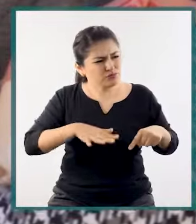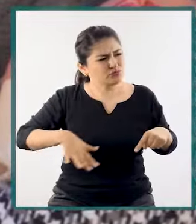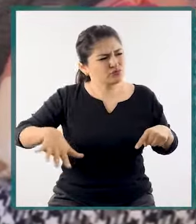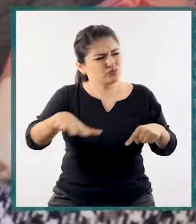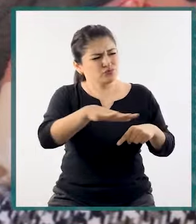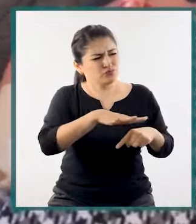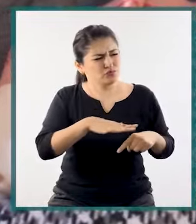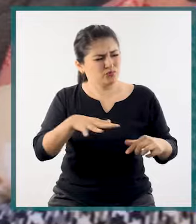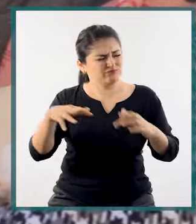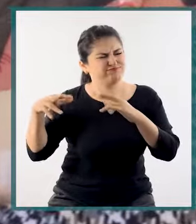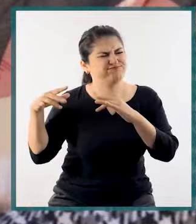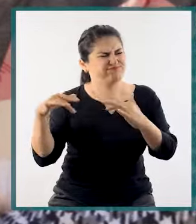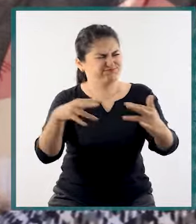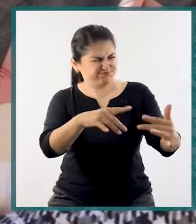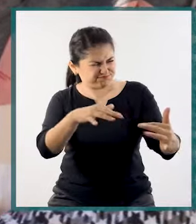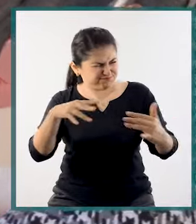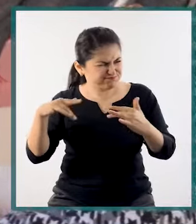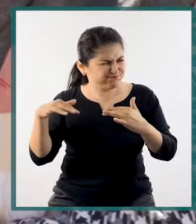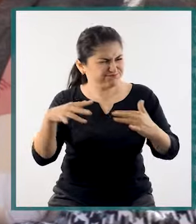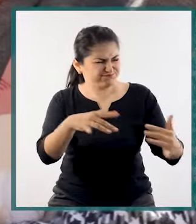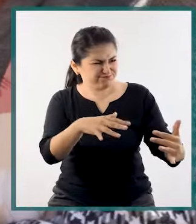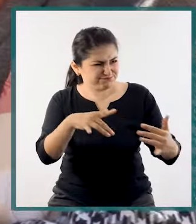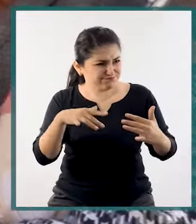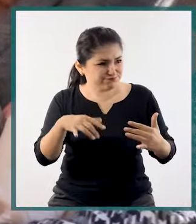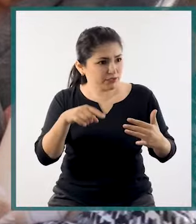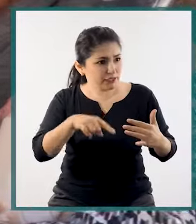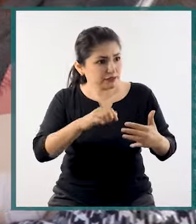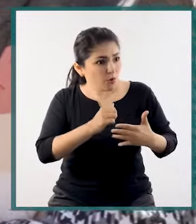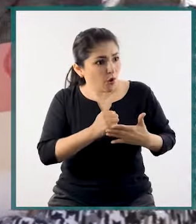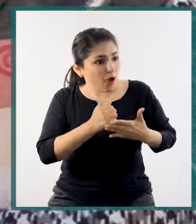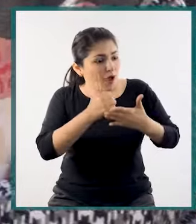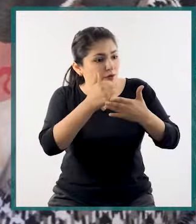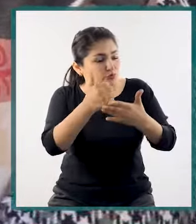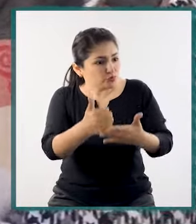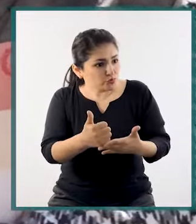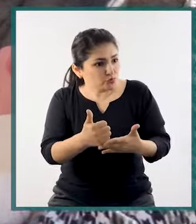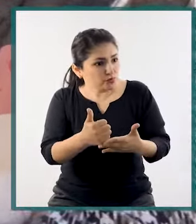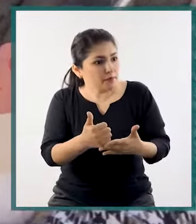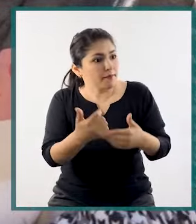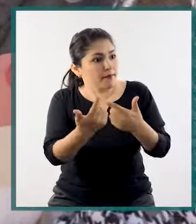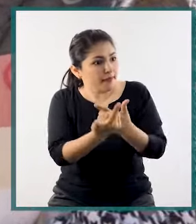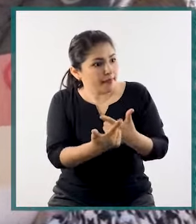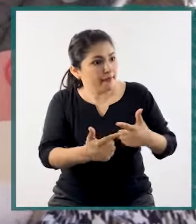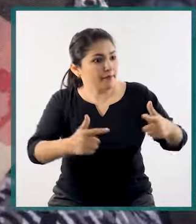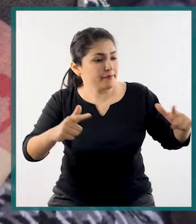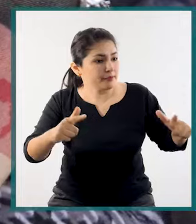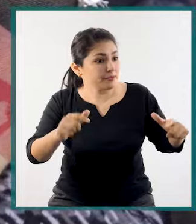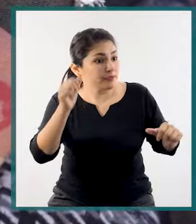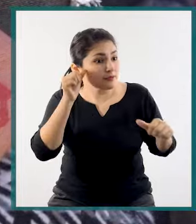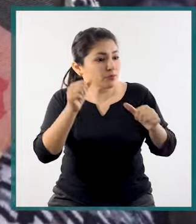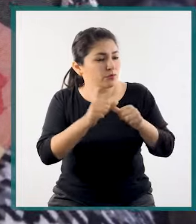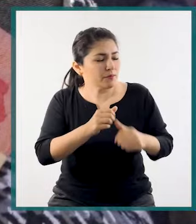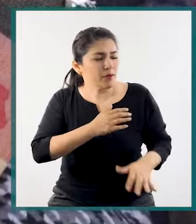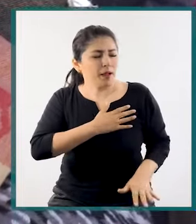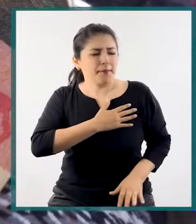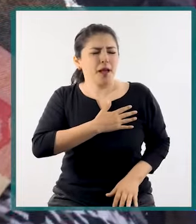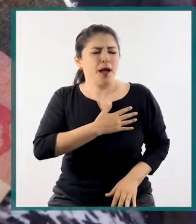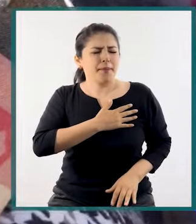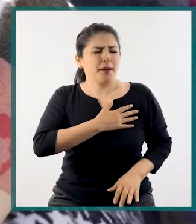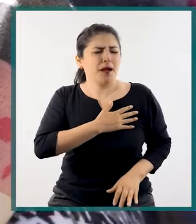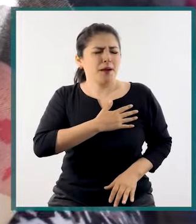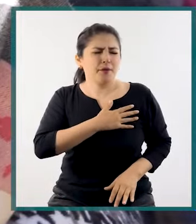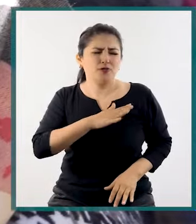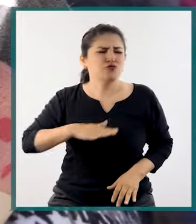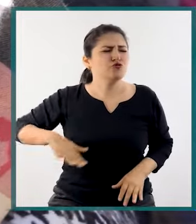sido trascendental, ha sido la batalla que ha cimentado las bases de la libertad del país. Así como dice en el